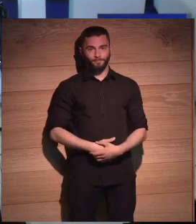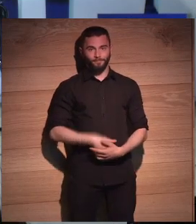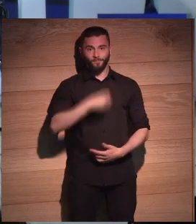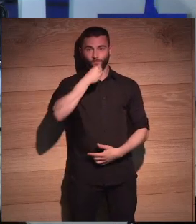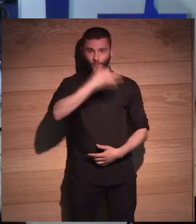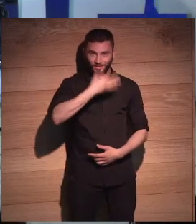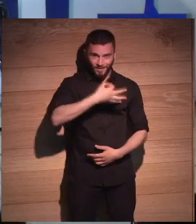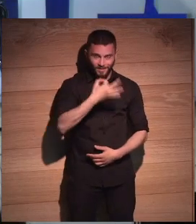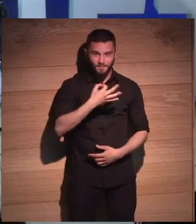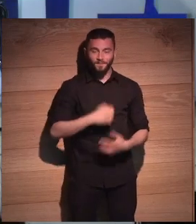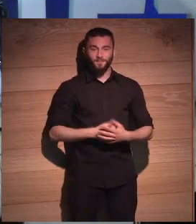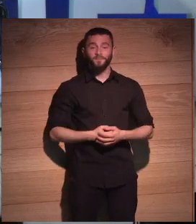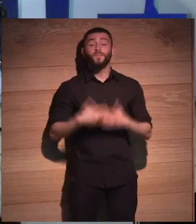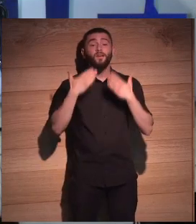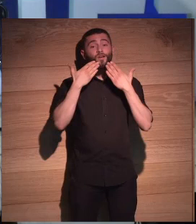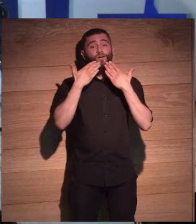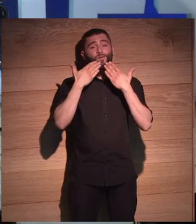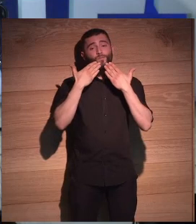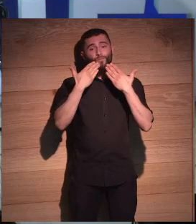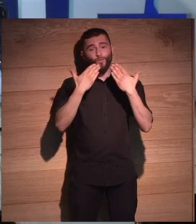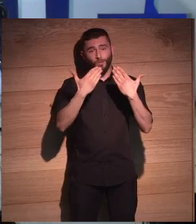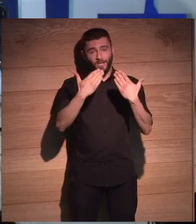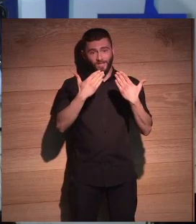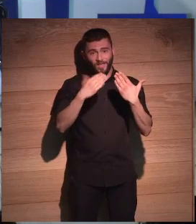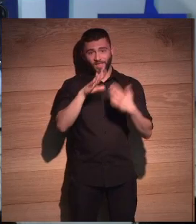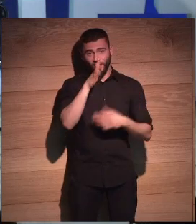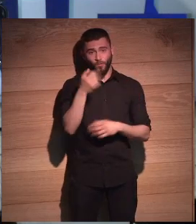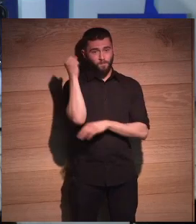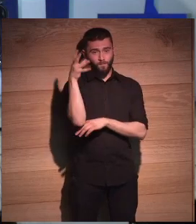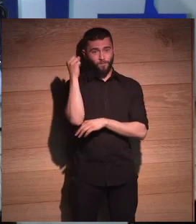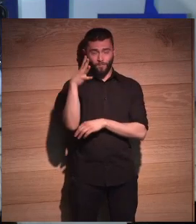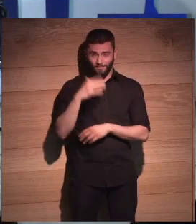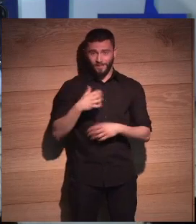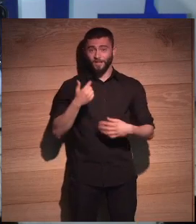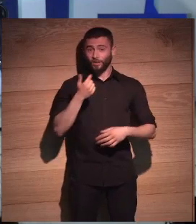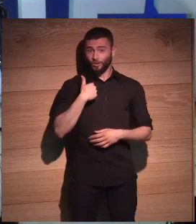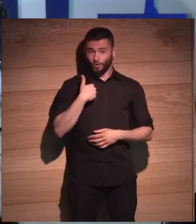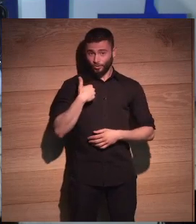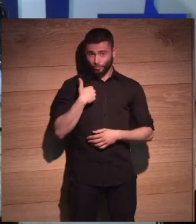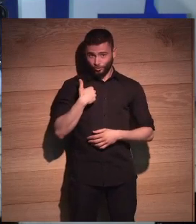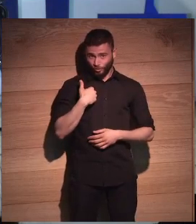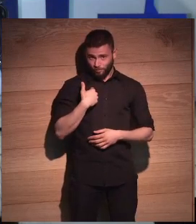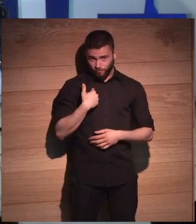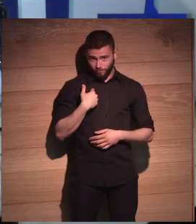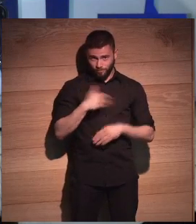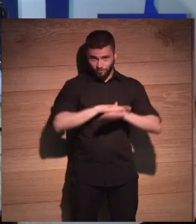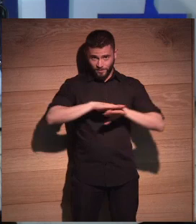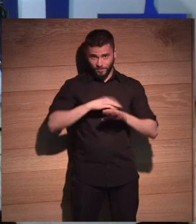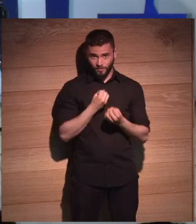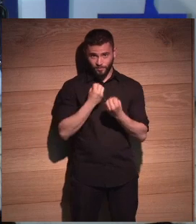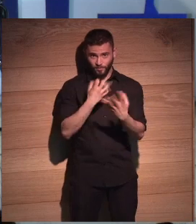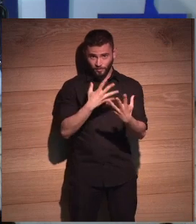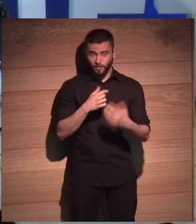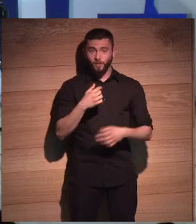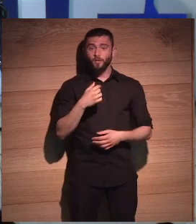Buenas tardes. Muchas gracias por su exposición. Yo a nivel primario voy a comentarle si he sufrido